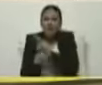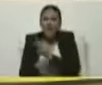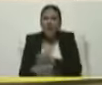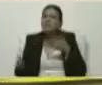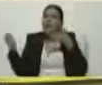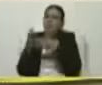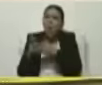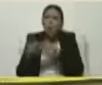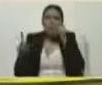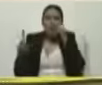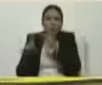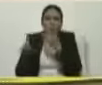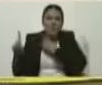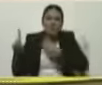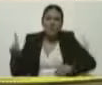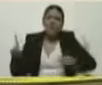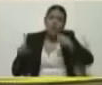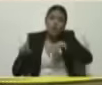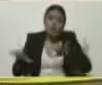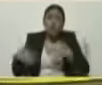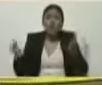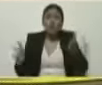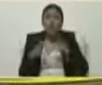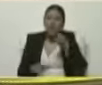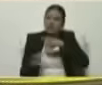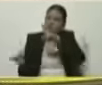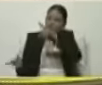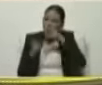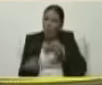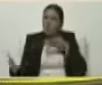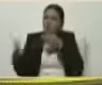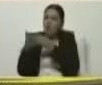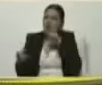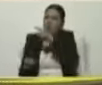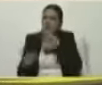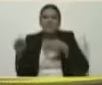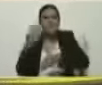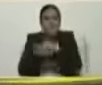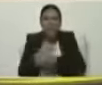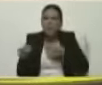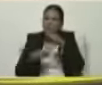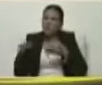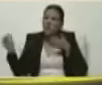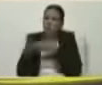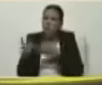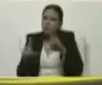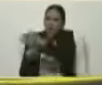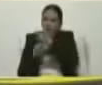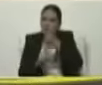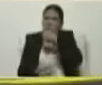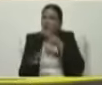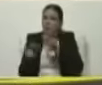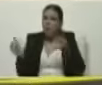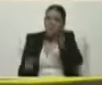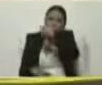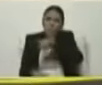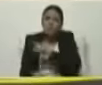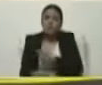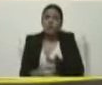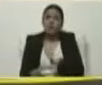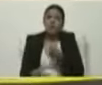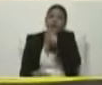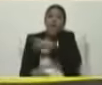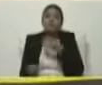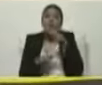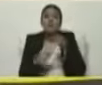Obrador, el día que ganemos cobramos, vamos por ti López Obrador, vamos por ustedes, los vamos a desaparecer del mapa. Esa era la campaña